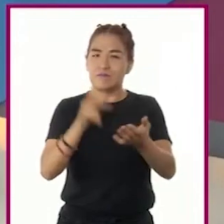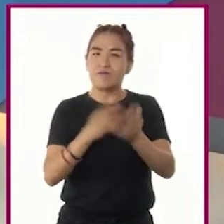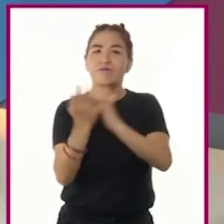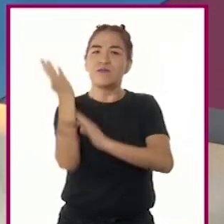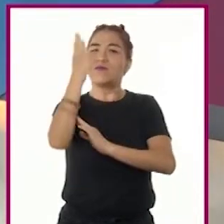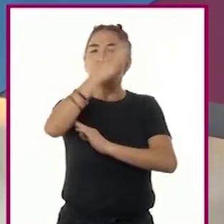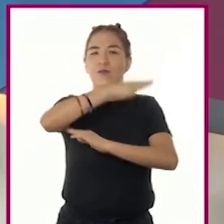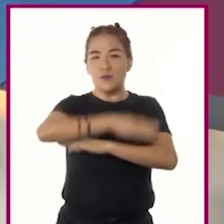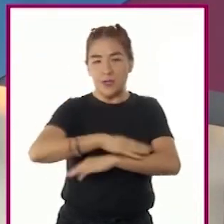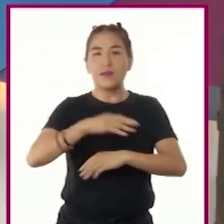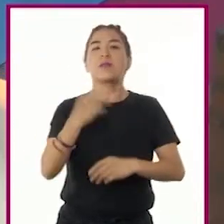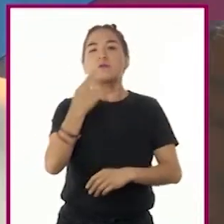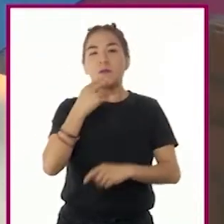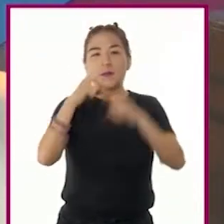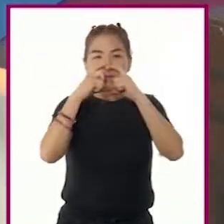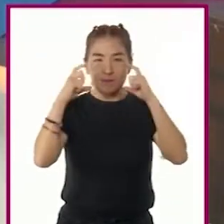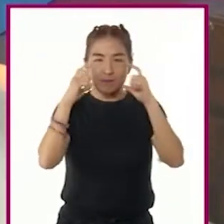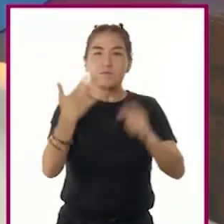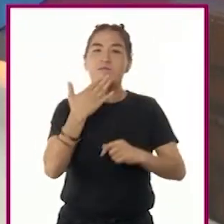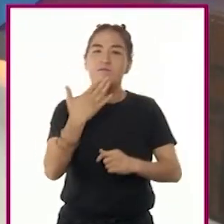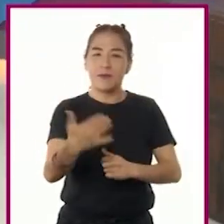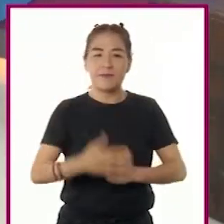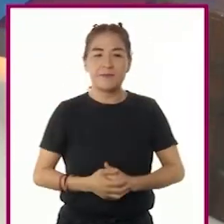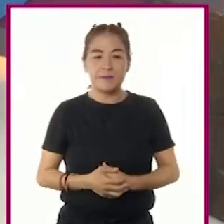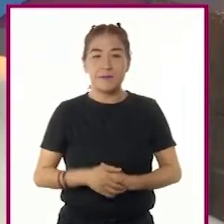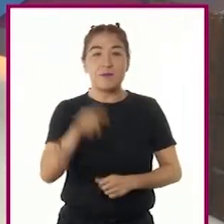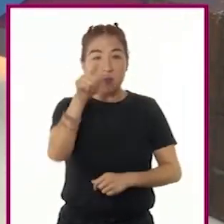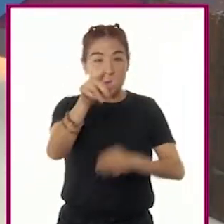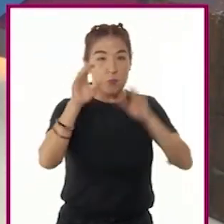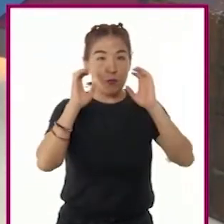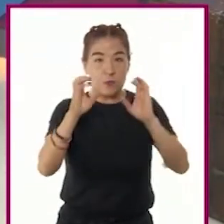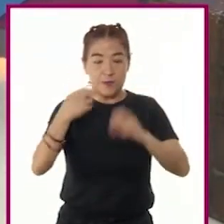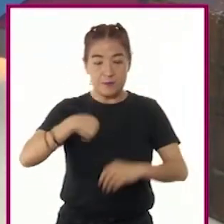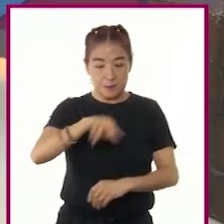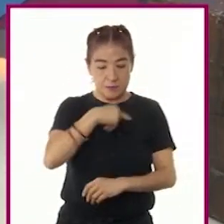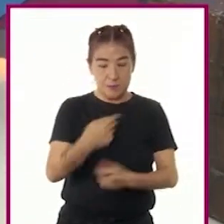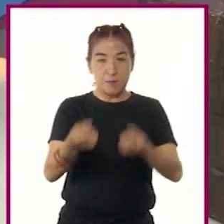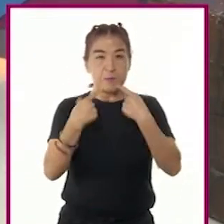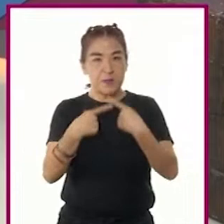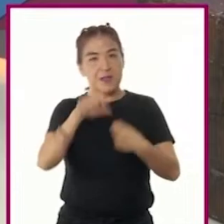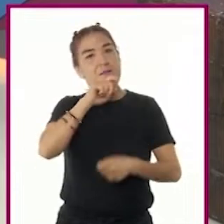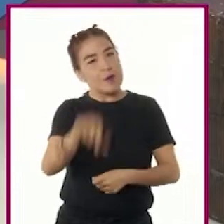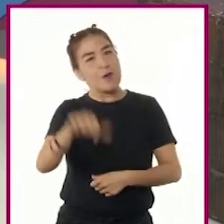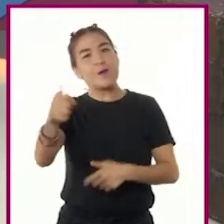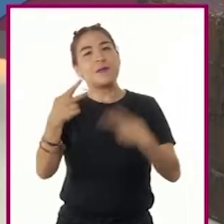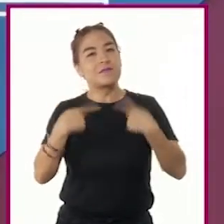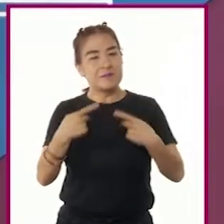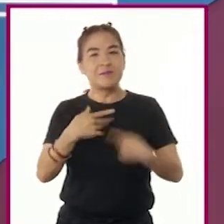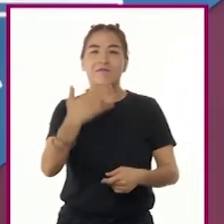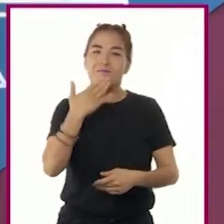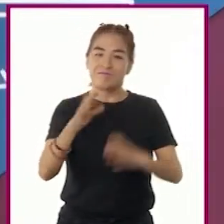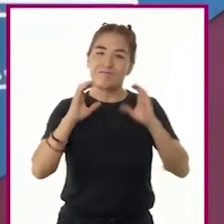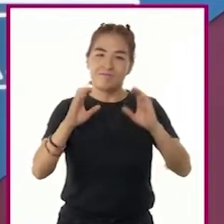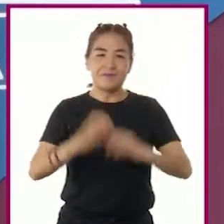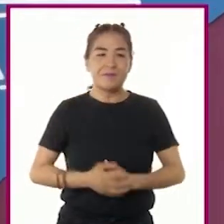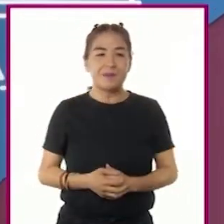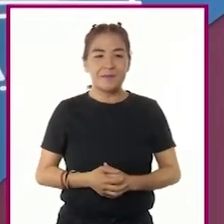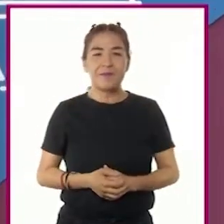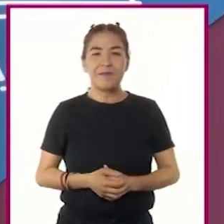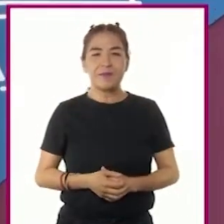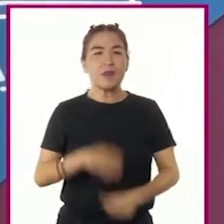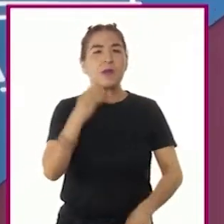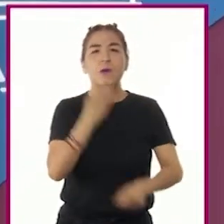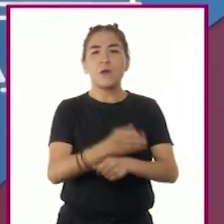y usar el cubrebocas de manera correcta. Al cuidarnos a nosotros mismos, cuidamos a los demás.